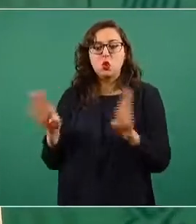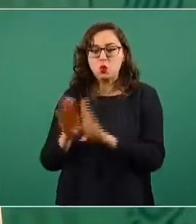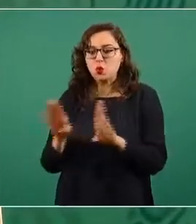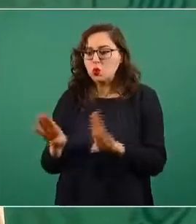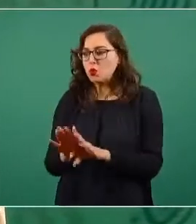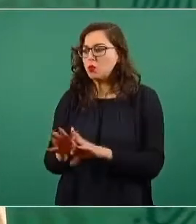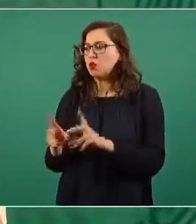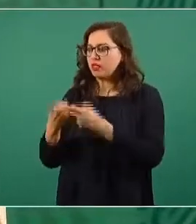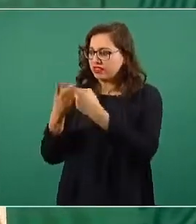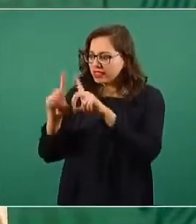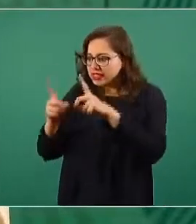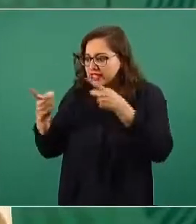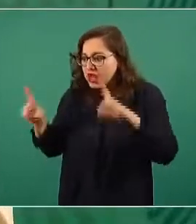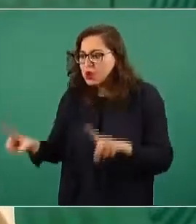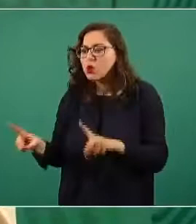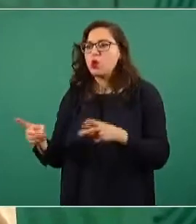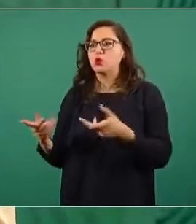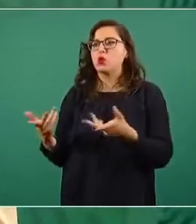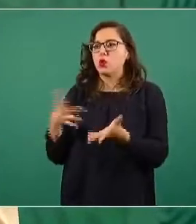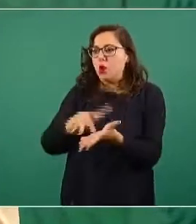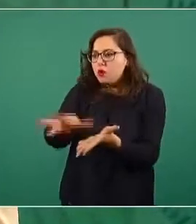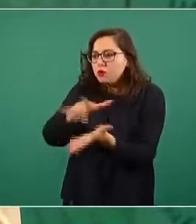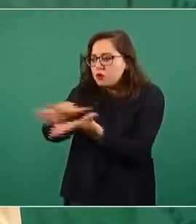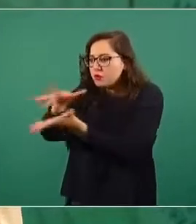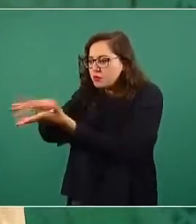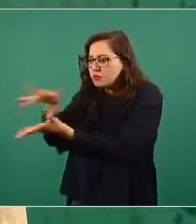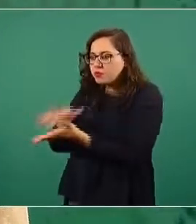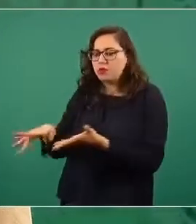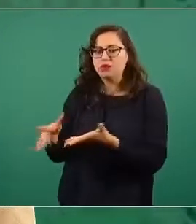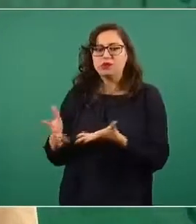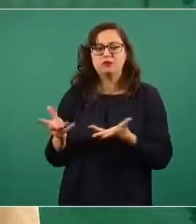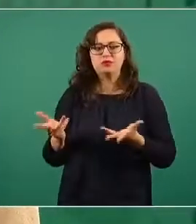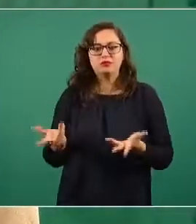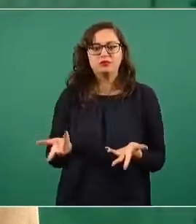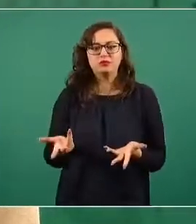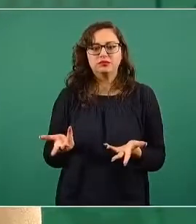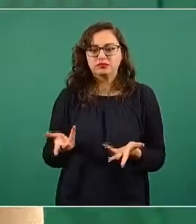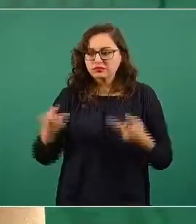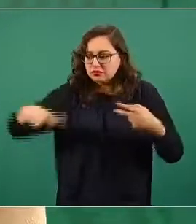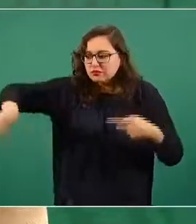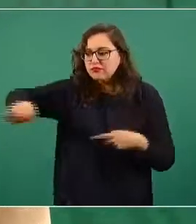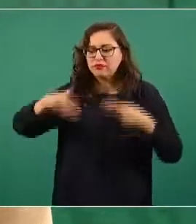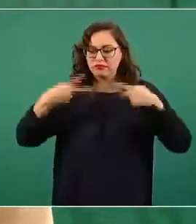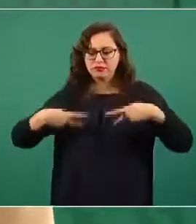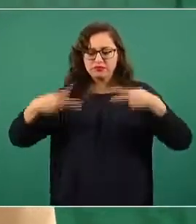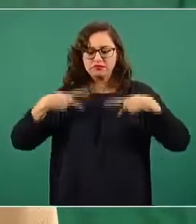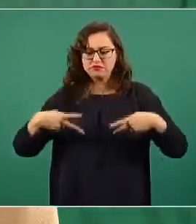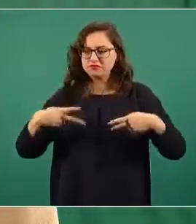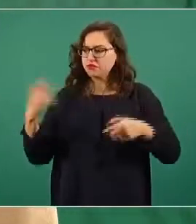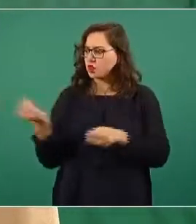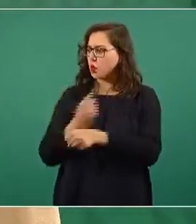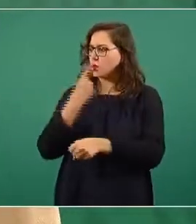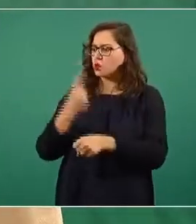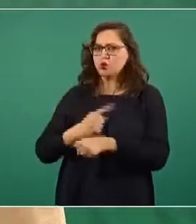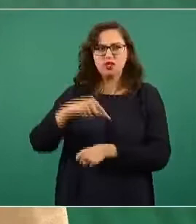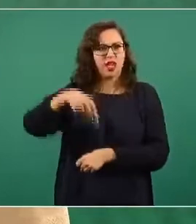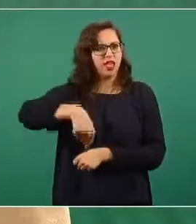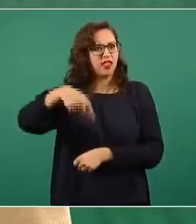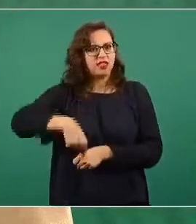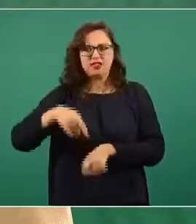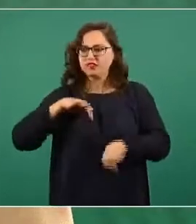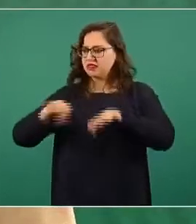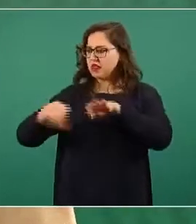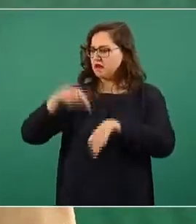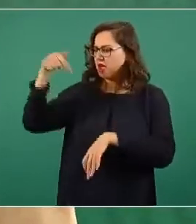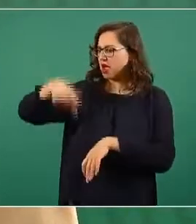desarrollo económico para pues básicamente que la gente se quede en sus lugares de origen y que